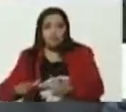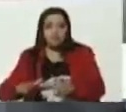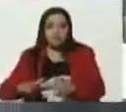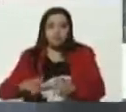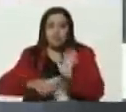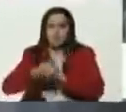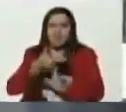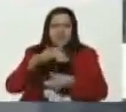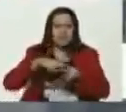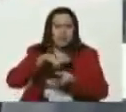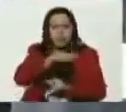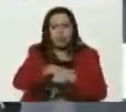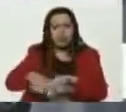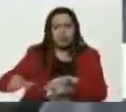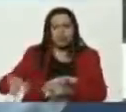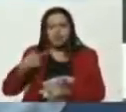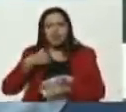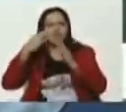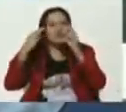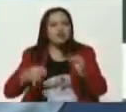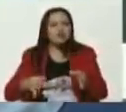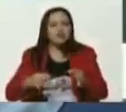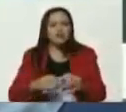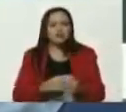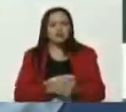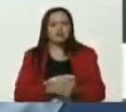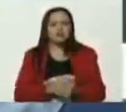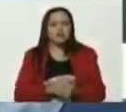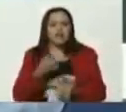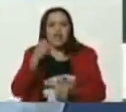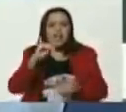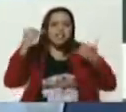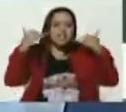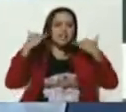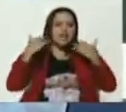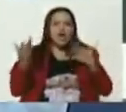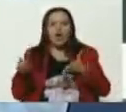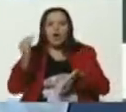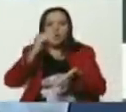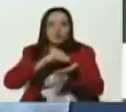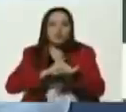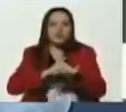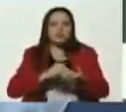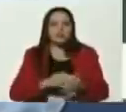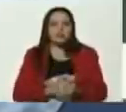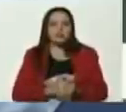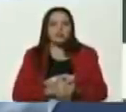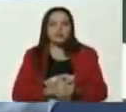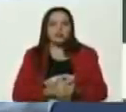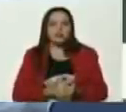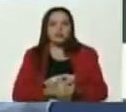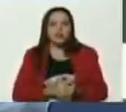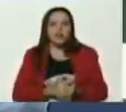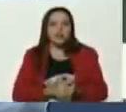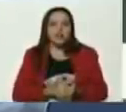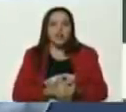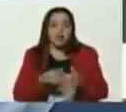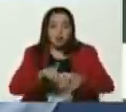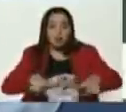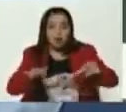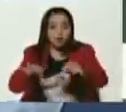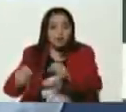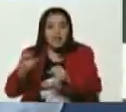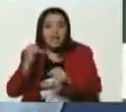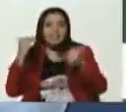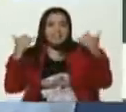pequeñita, estoy seguro que estarán celebrando otra vez el cuartel Moncada y estarán celebrando a